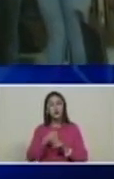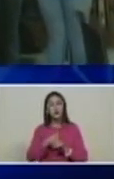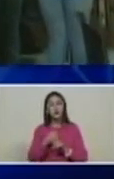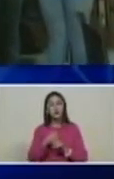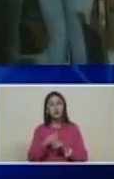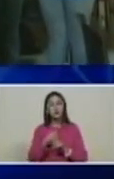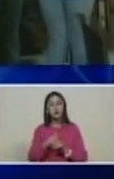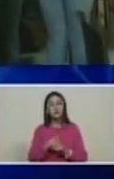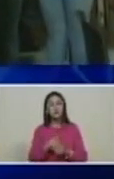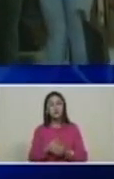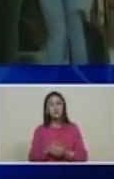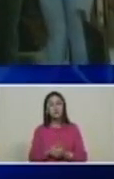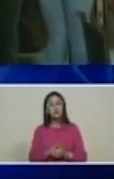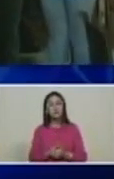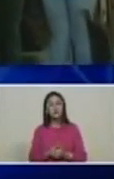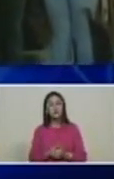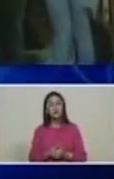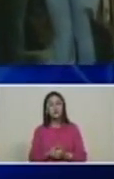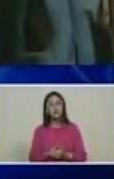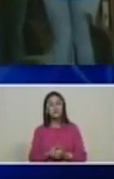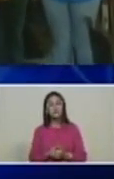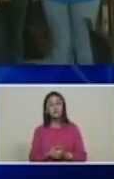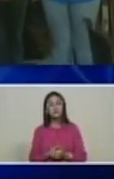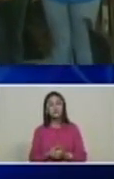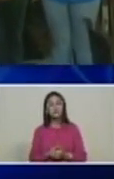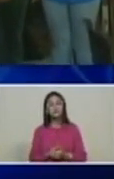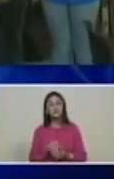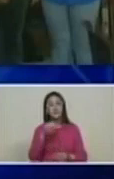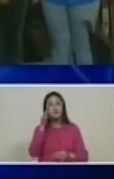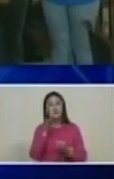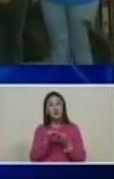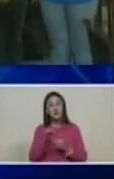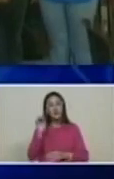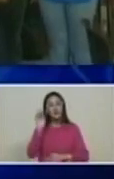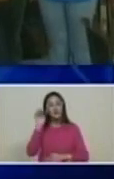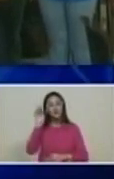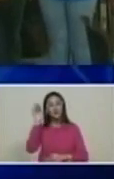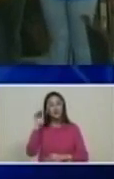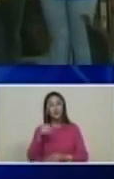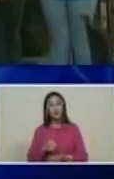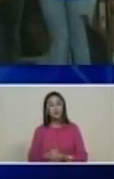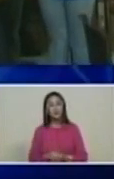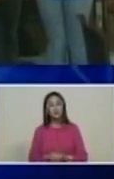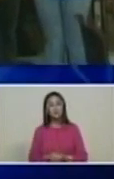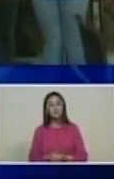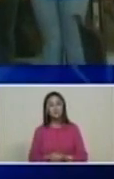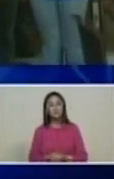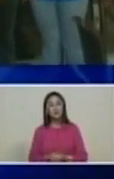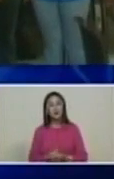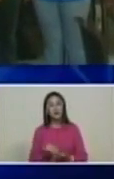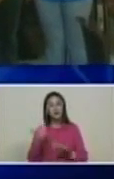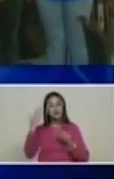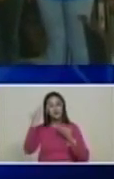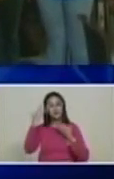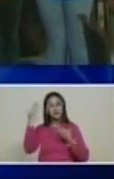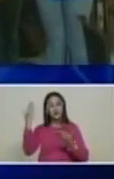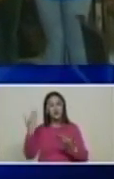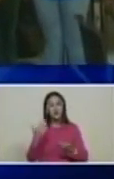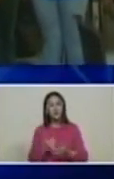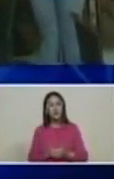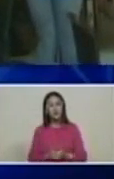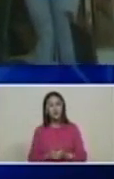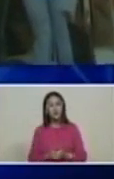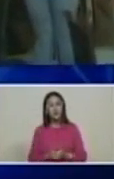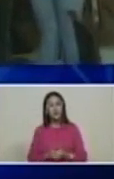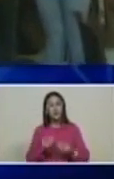mensaje de la vida, de la esperanza, del futuro. Bueno, Zulay, danos un saludo desde esa fuente de